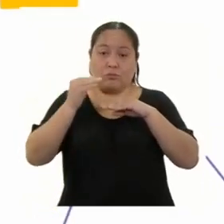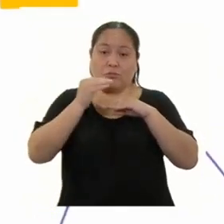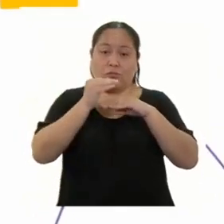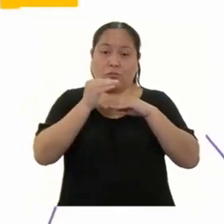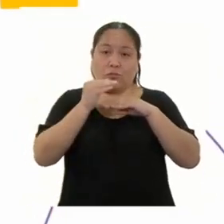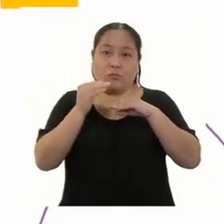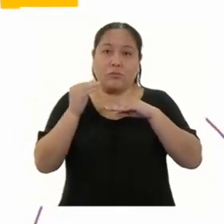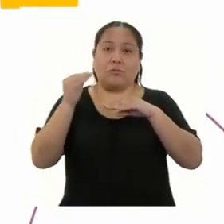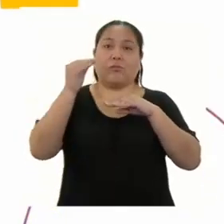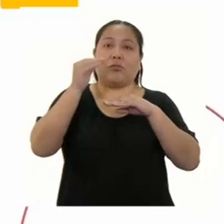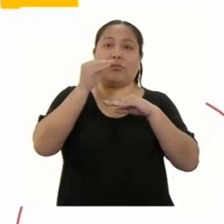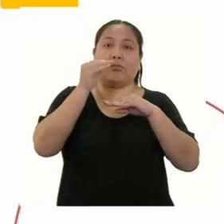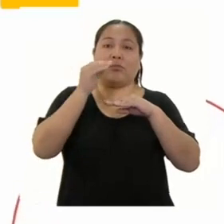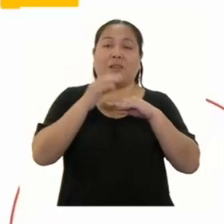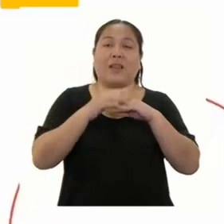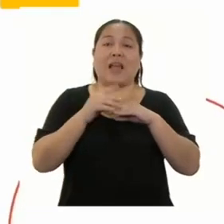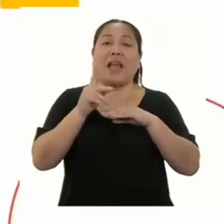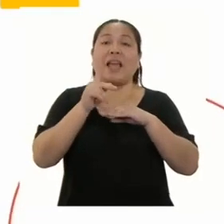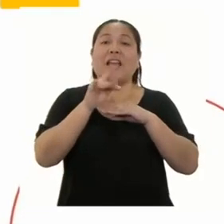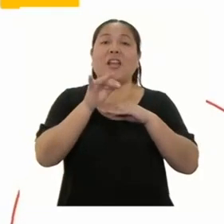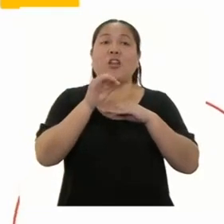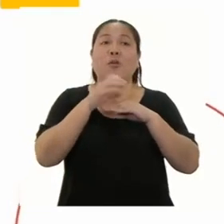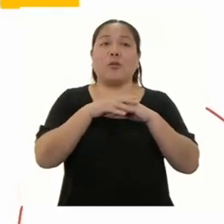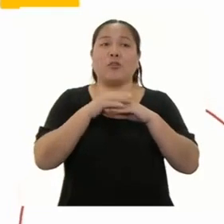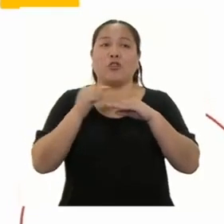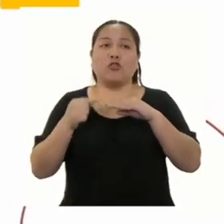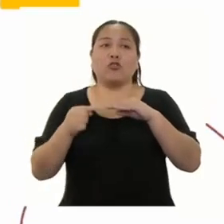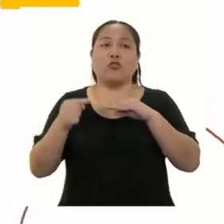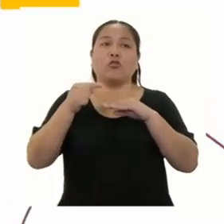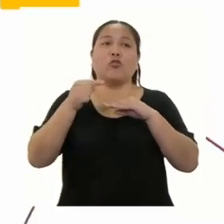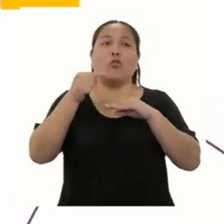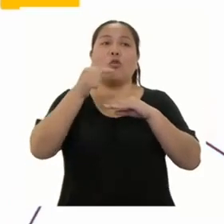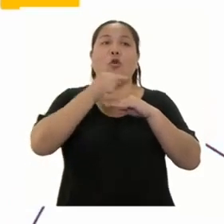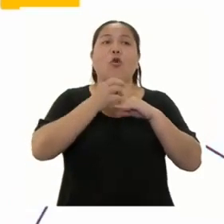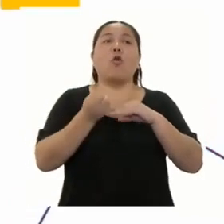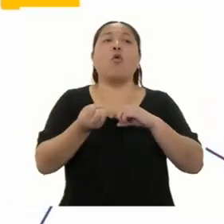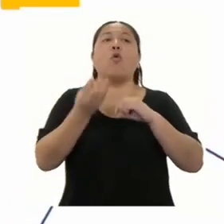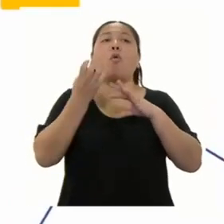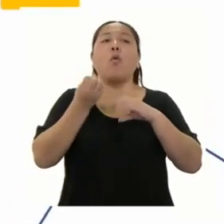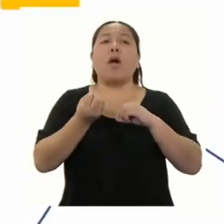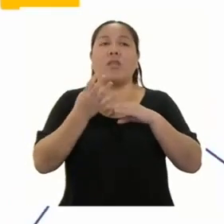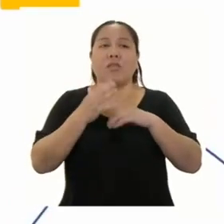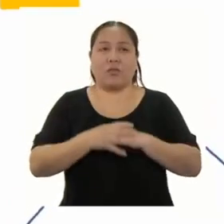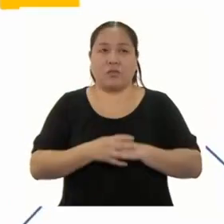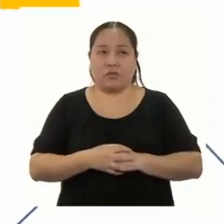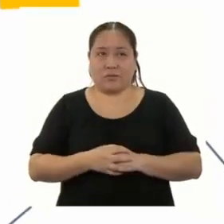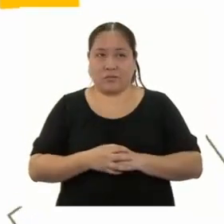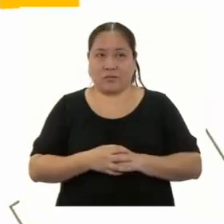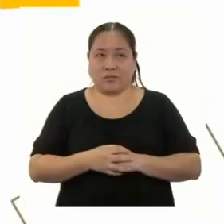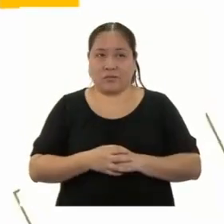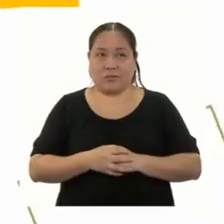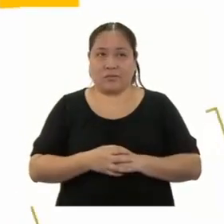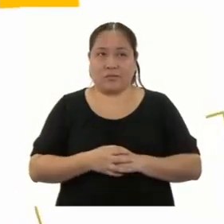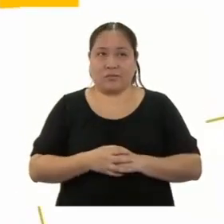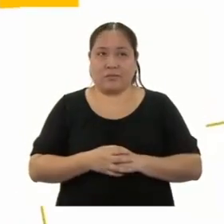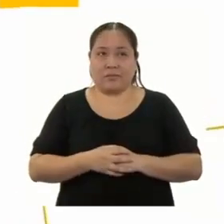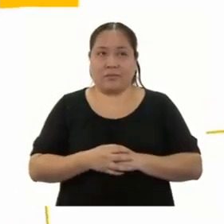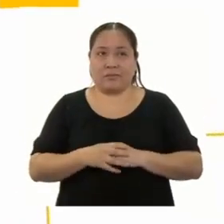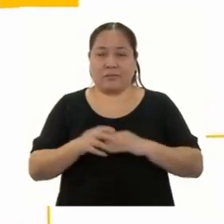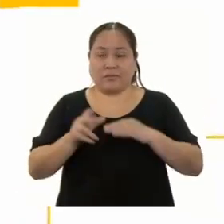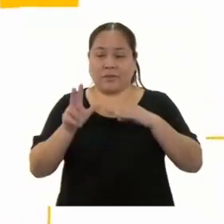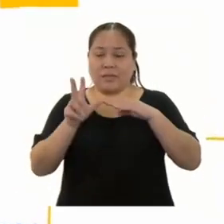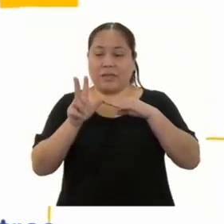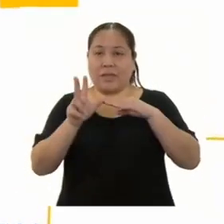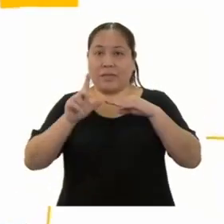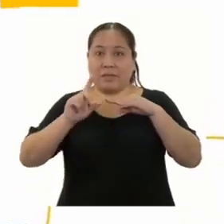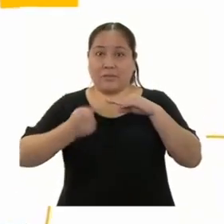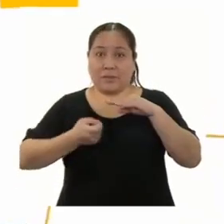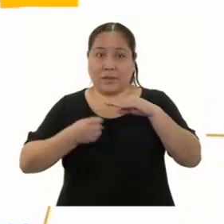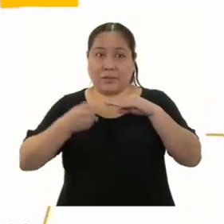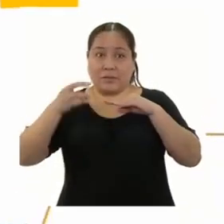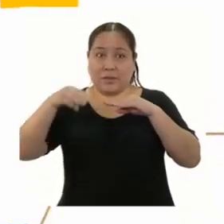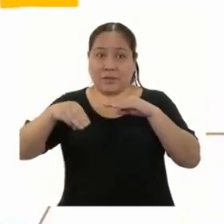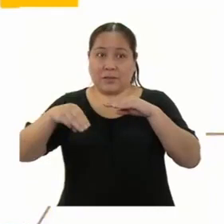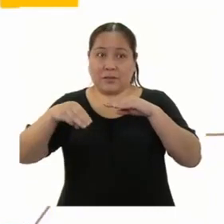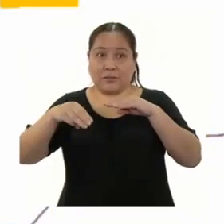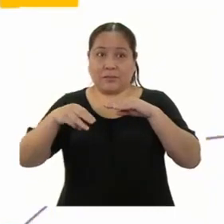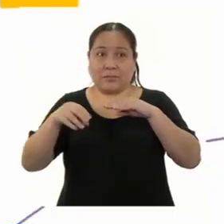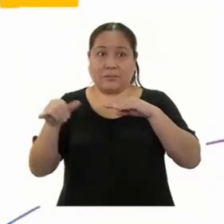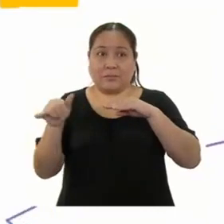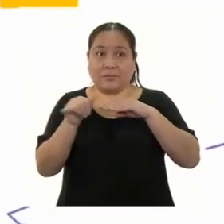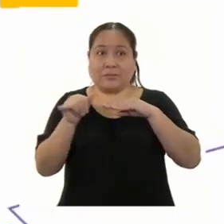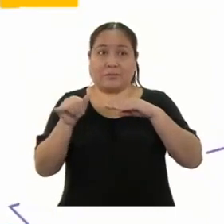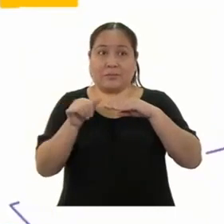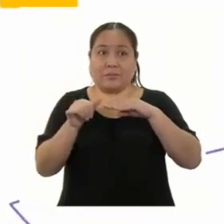debería contar los lugares que hay entre estas unidades. 3000 metros es